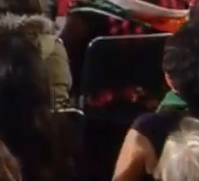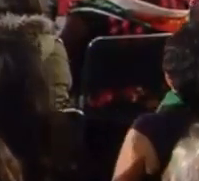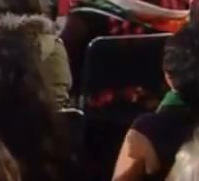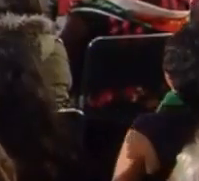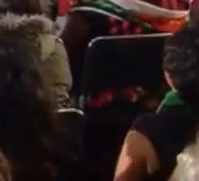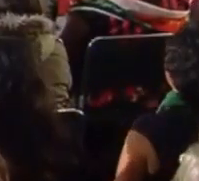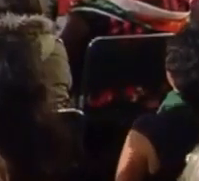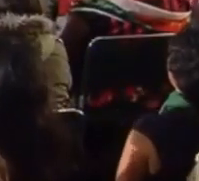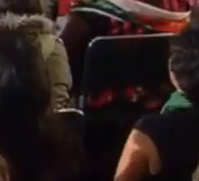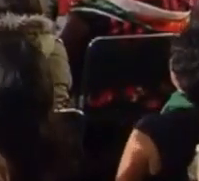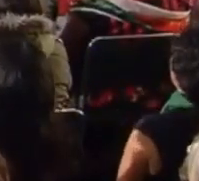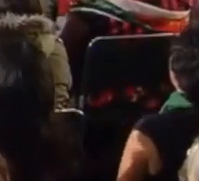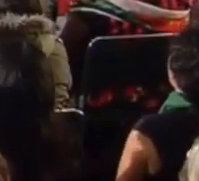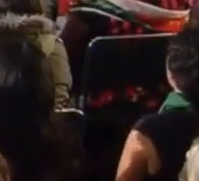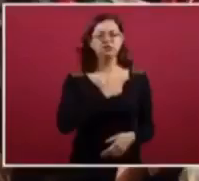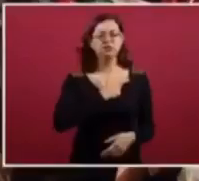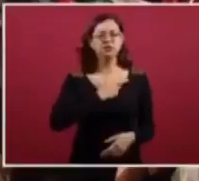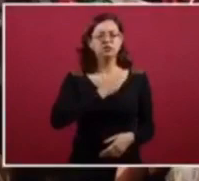Qué agradable.